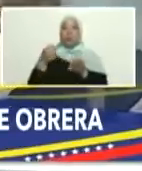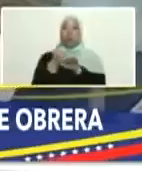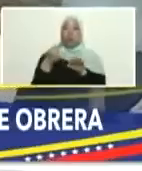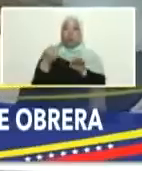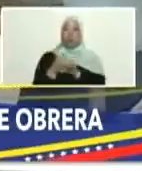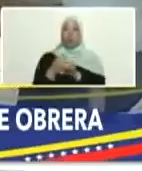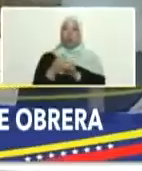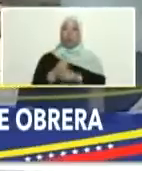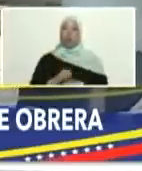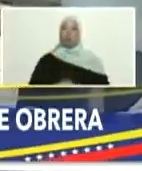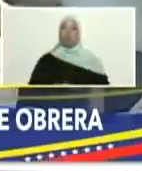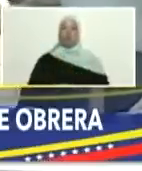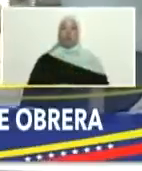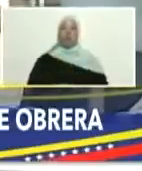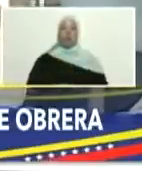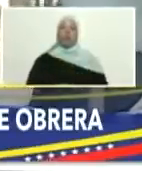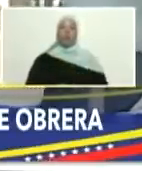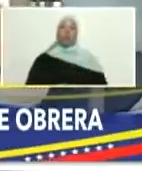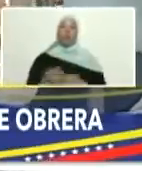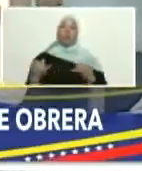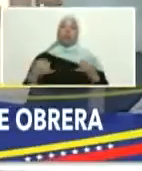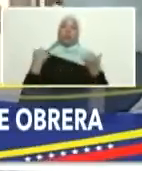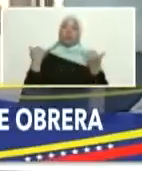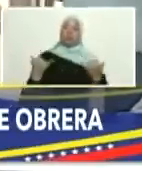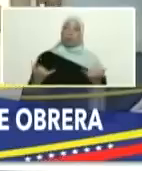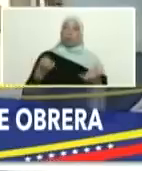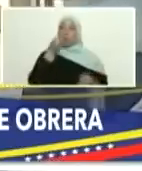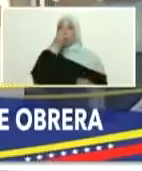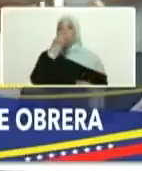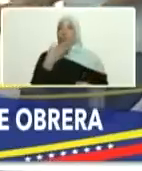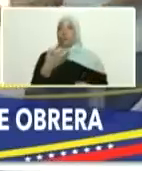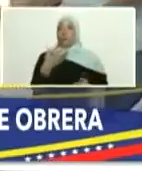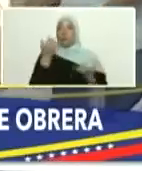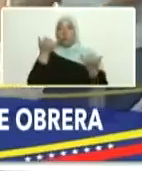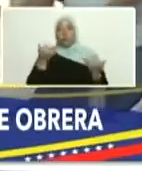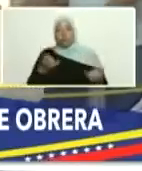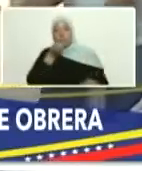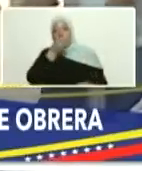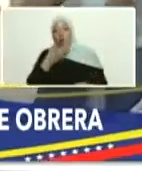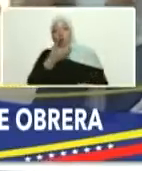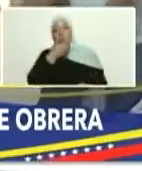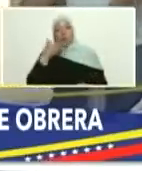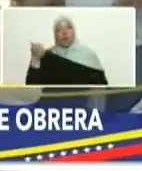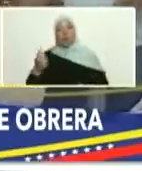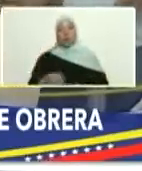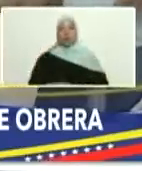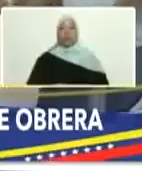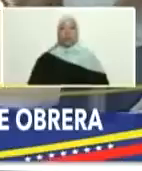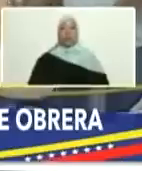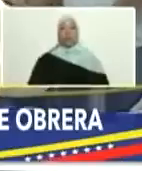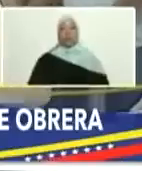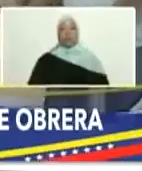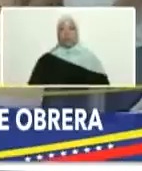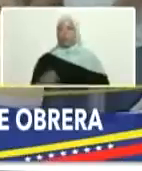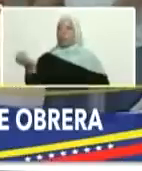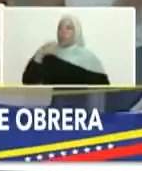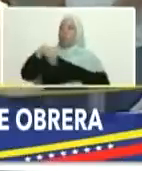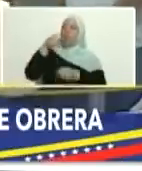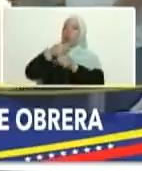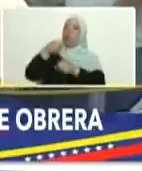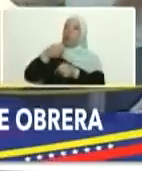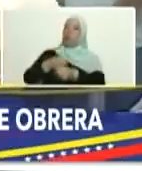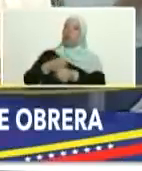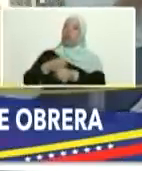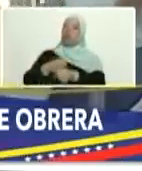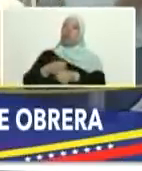trabajadores y trabajadoras, ahora lo que viene es bueno, ahora lo que viene es mejor, ahora lo que viene es más trabajo y